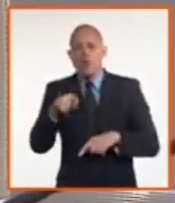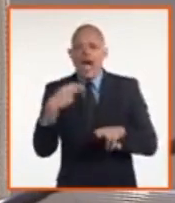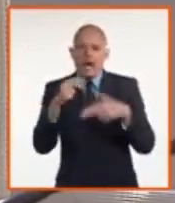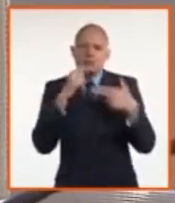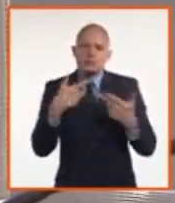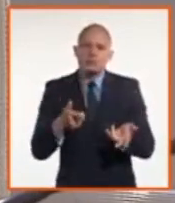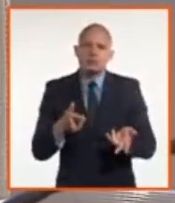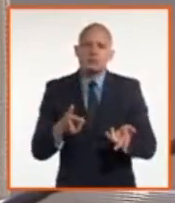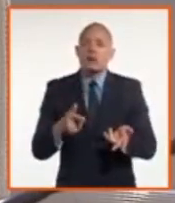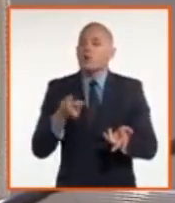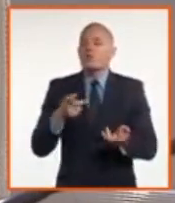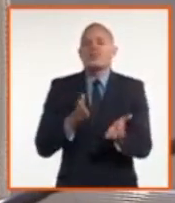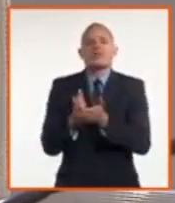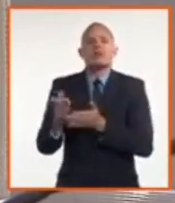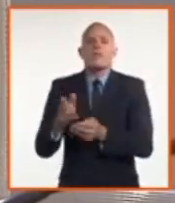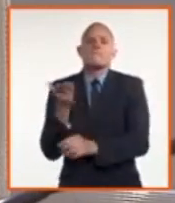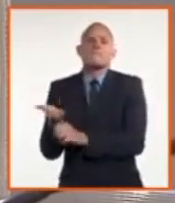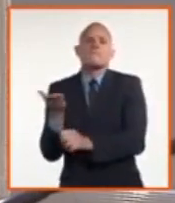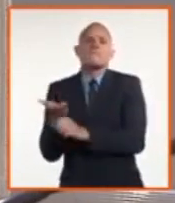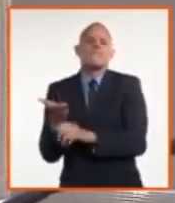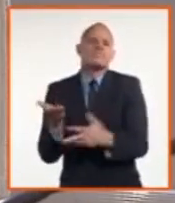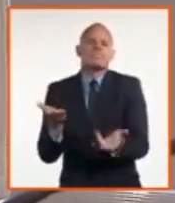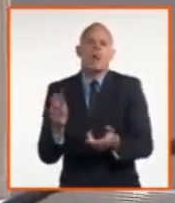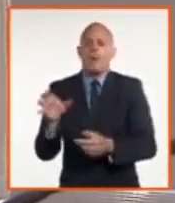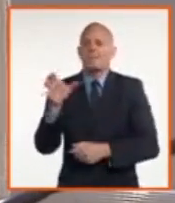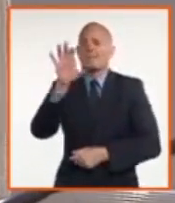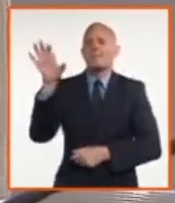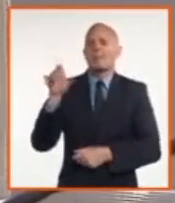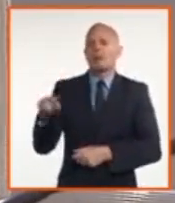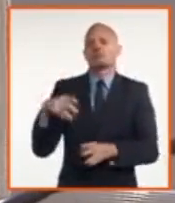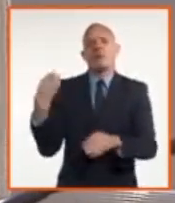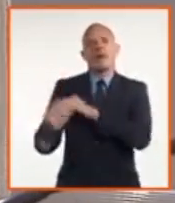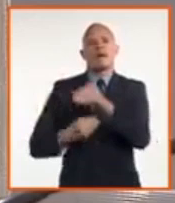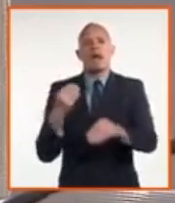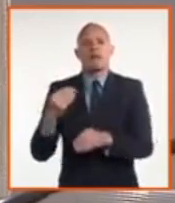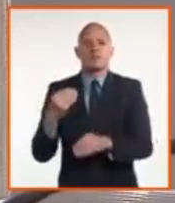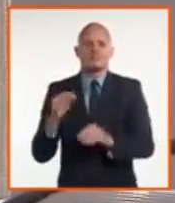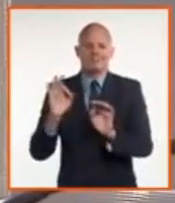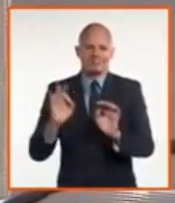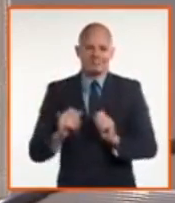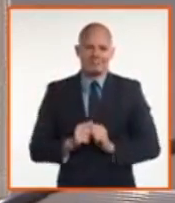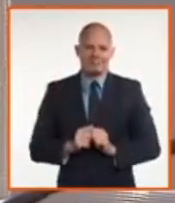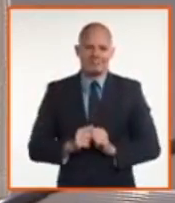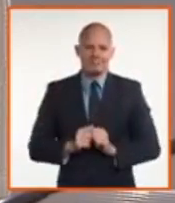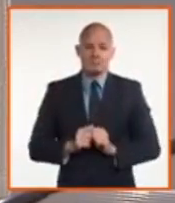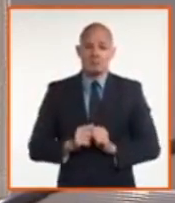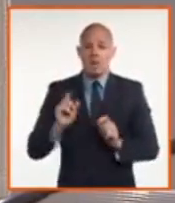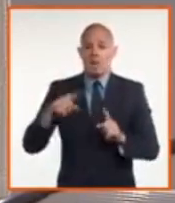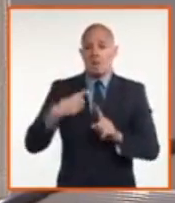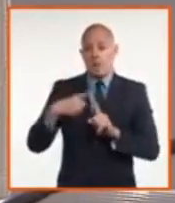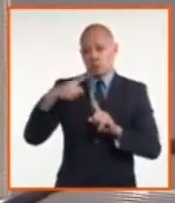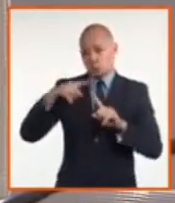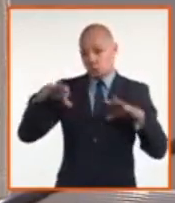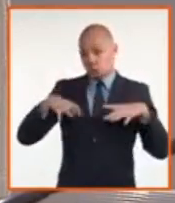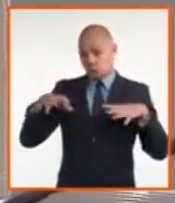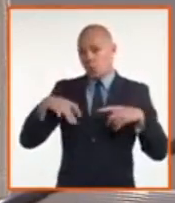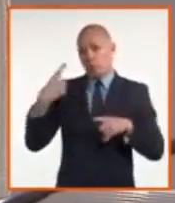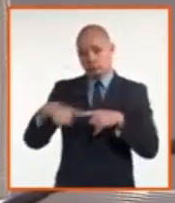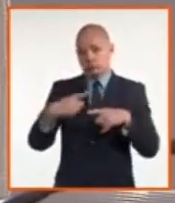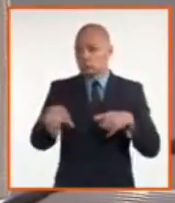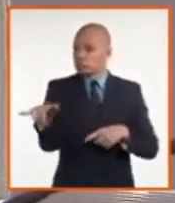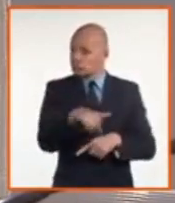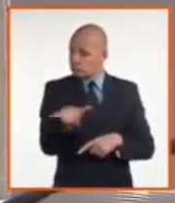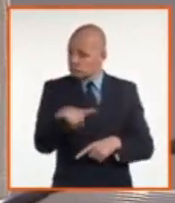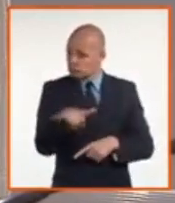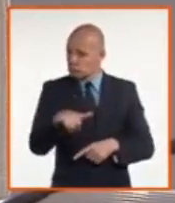están las tarjetas internacionales que también es una vía fundamental para con los turistas y también hay ciudadanos cubanos que tienen también